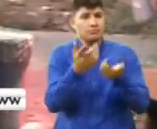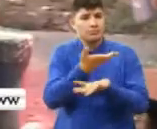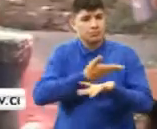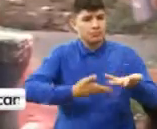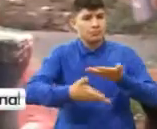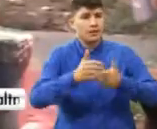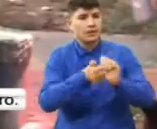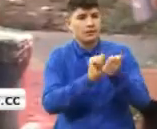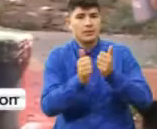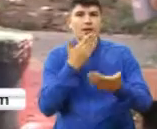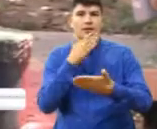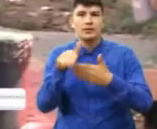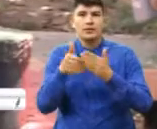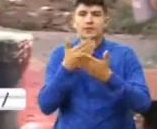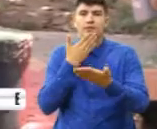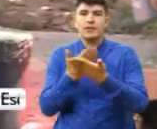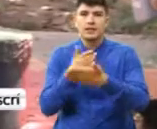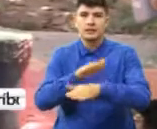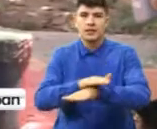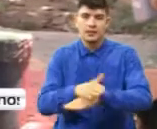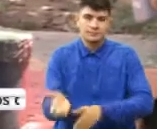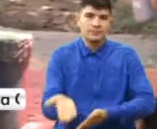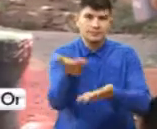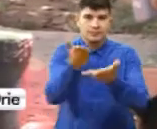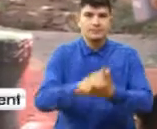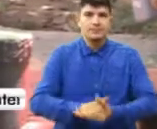que tenga todos una feliz tarde volvemos a estudios